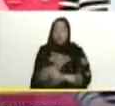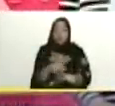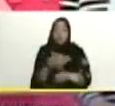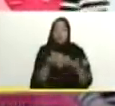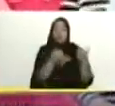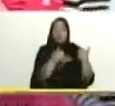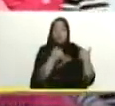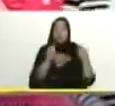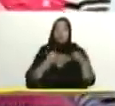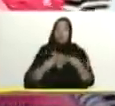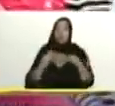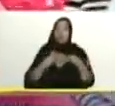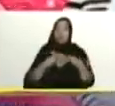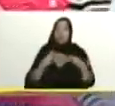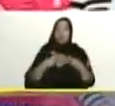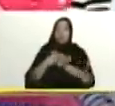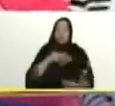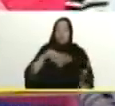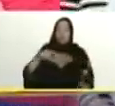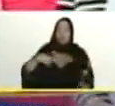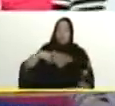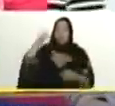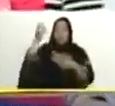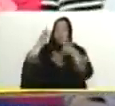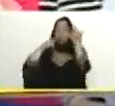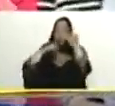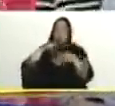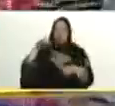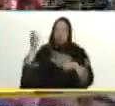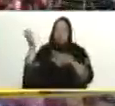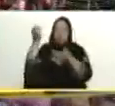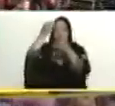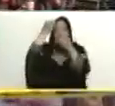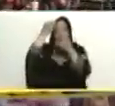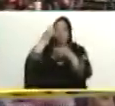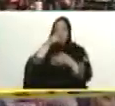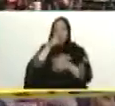rescatar con vida a nuestro comandante Hugo Chávez secuestrado.